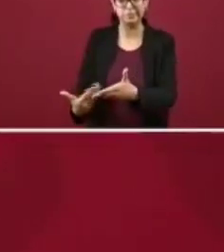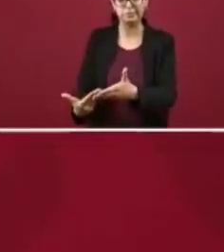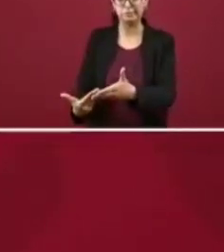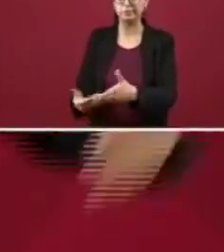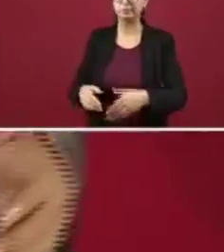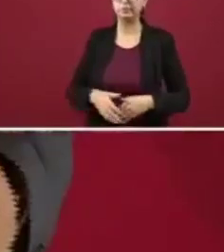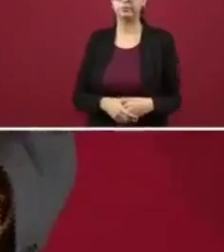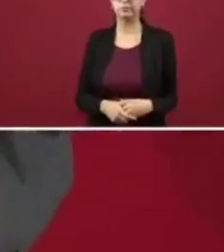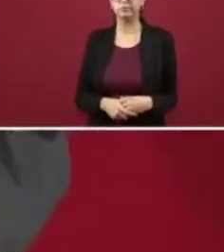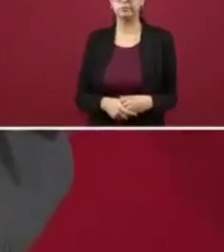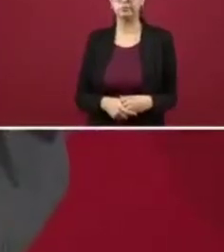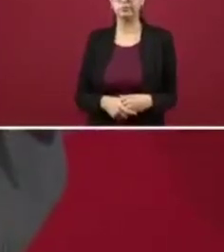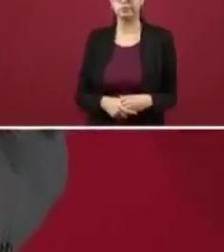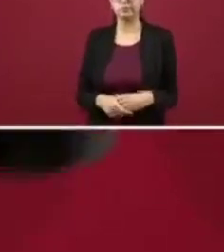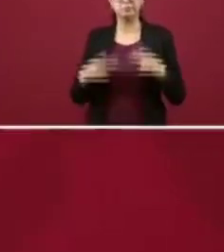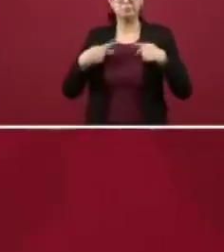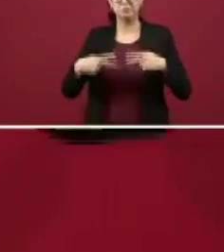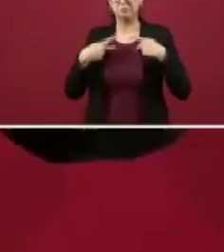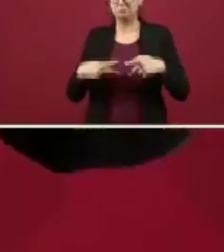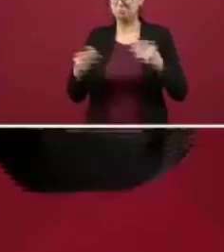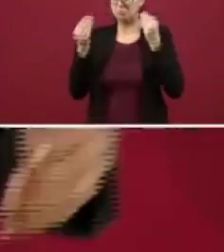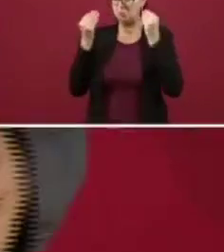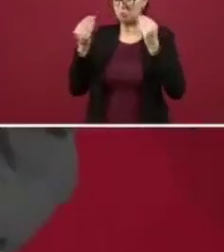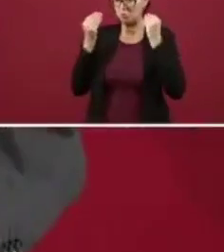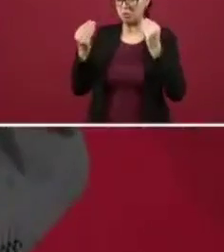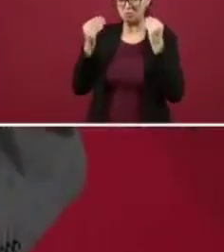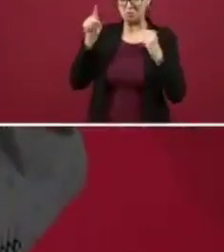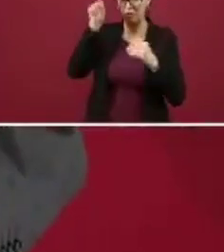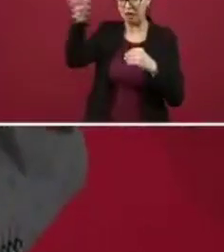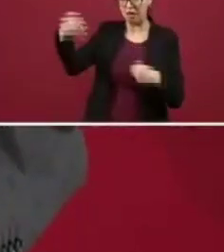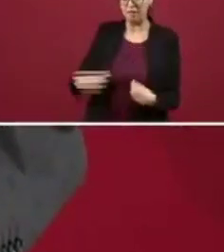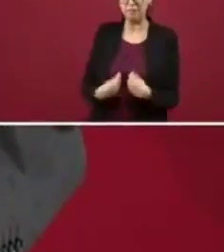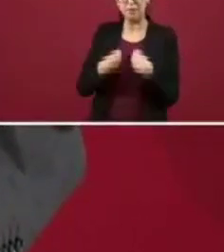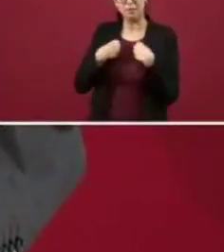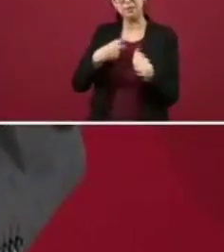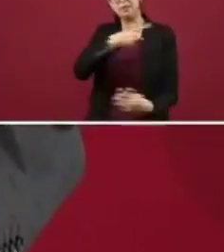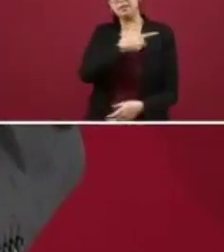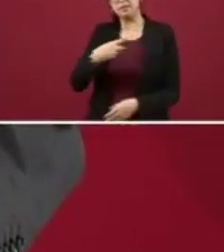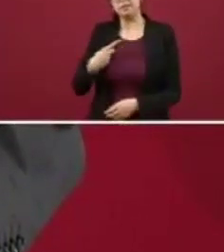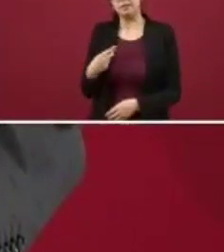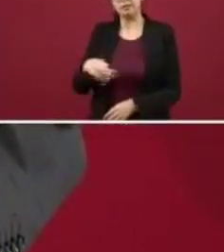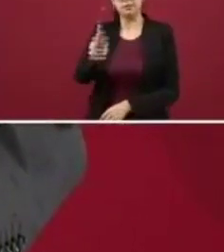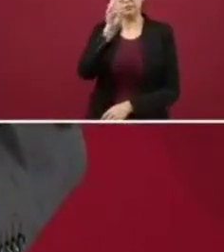vive mucha gente que merece respeto.